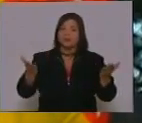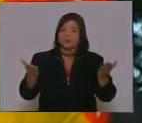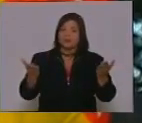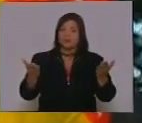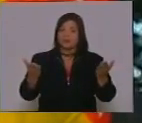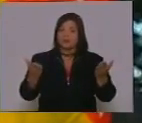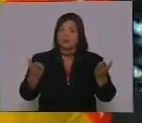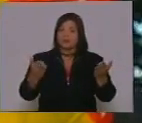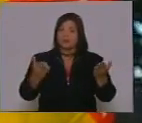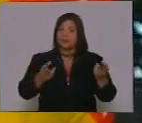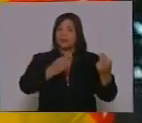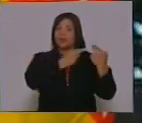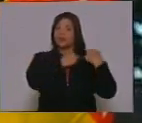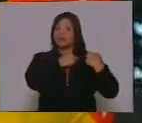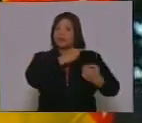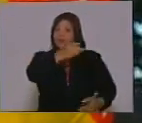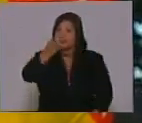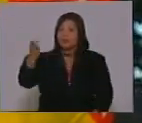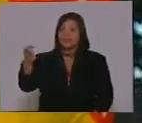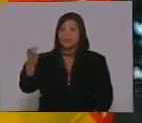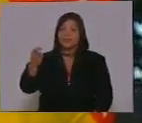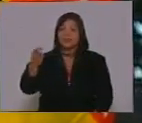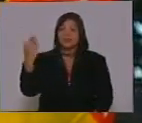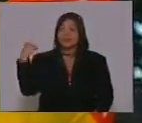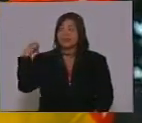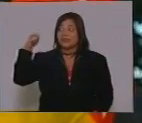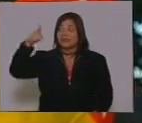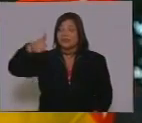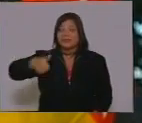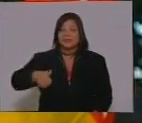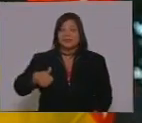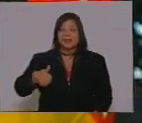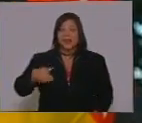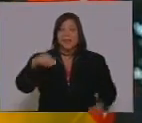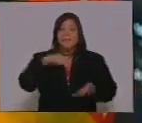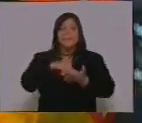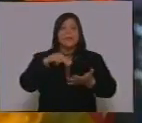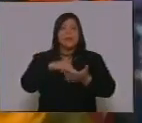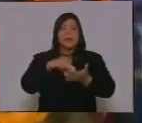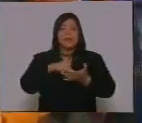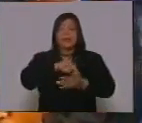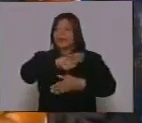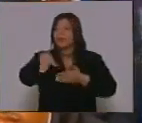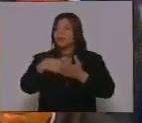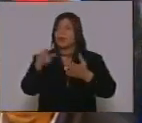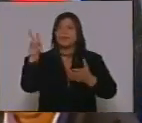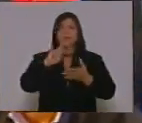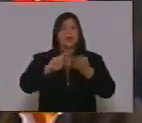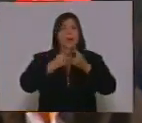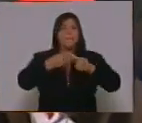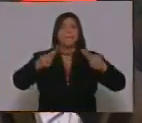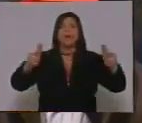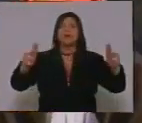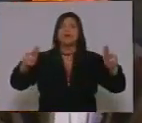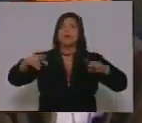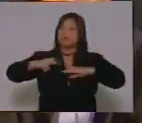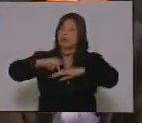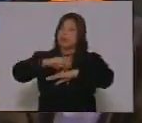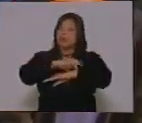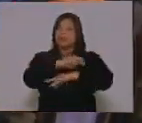los responsables de que en las últimas semanas en Miranda y en todo el país podamos caminar en